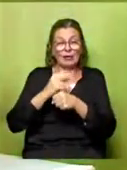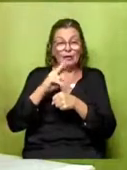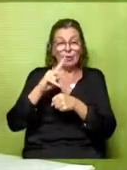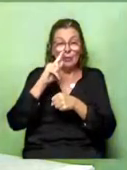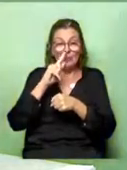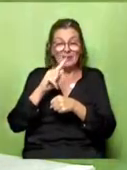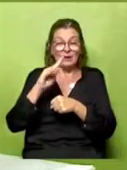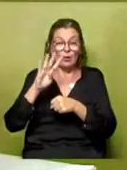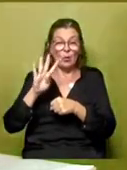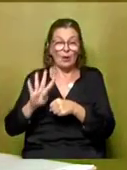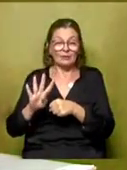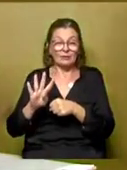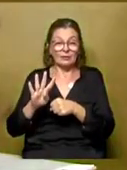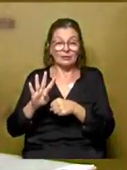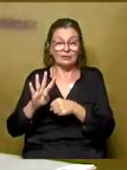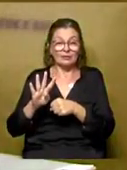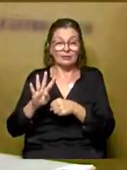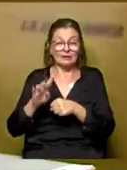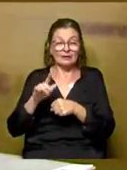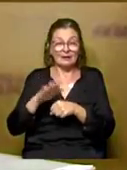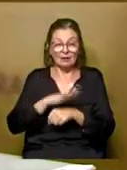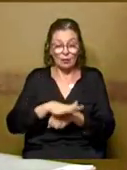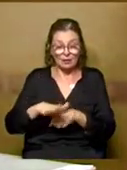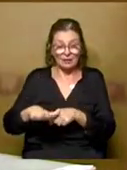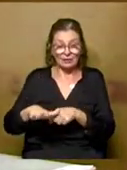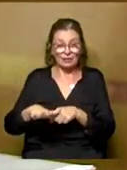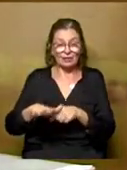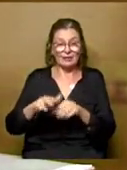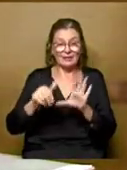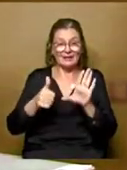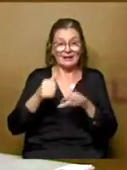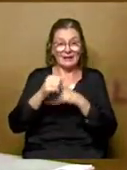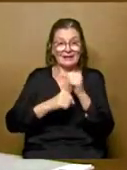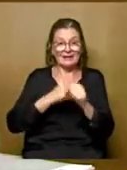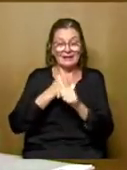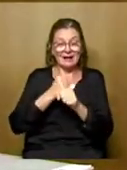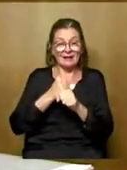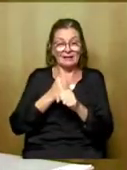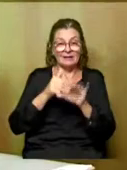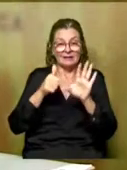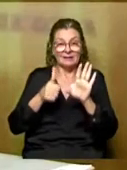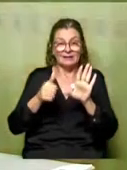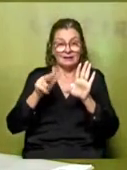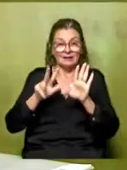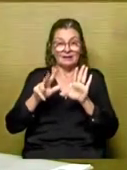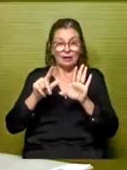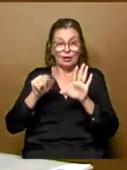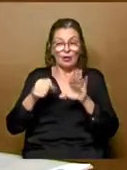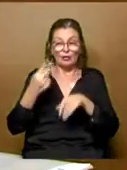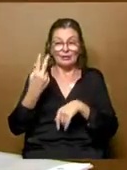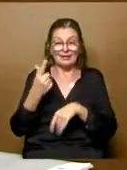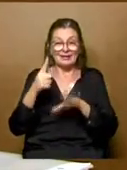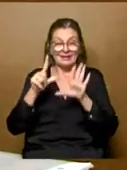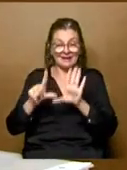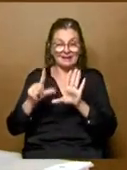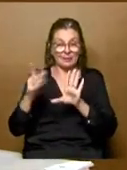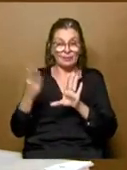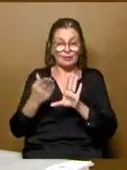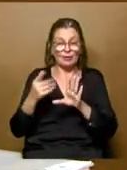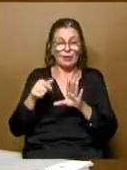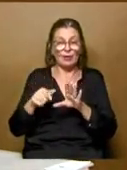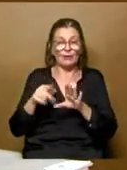2004, que la pobreza en los niños menores de 6 años era del 63,7%, y hoy es casi